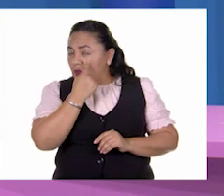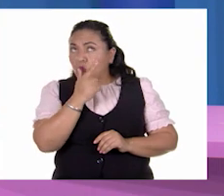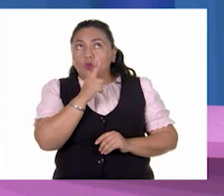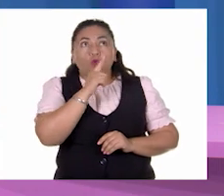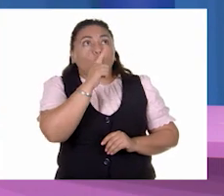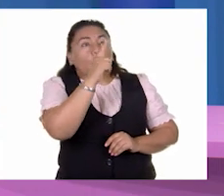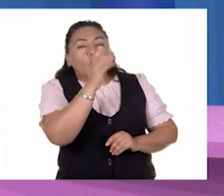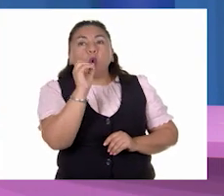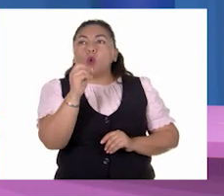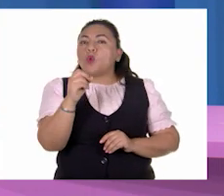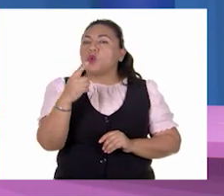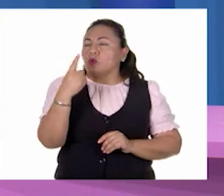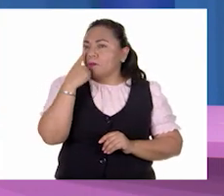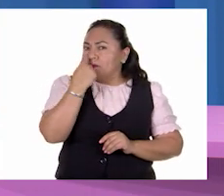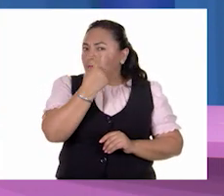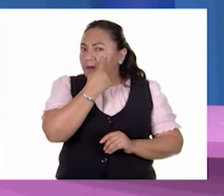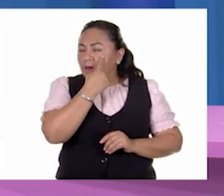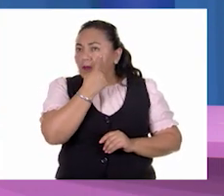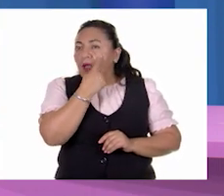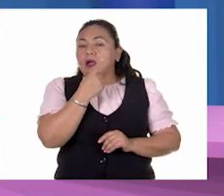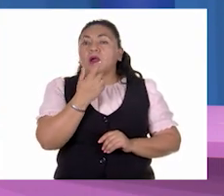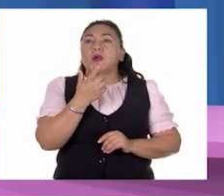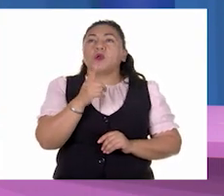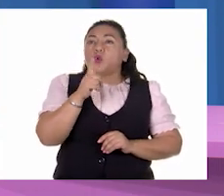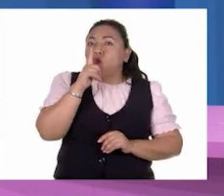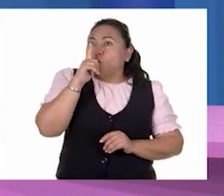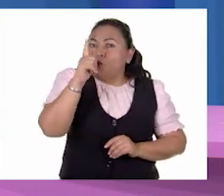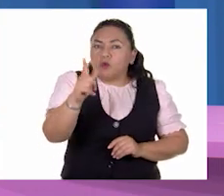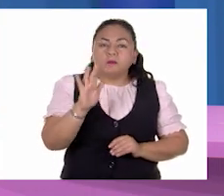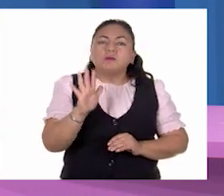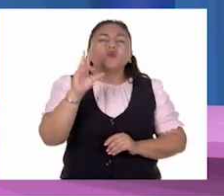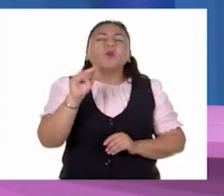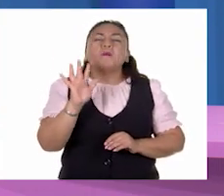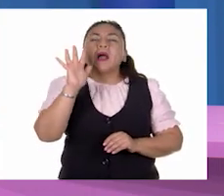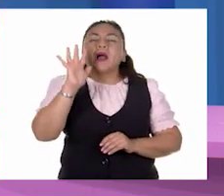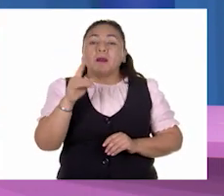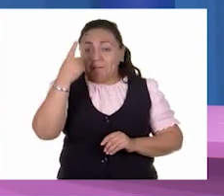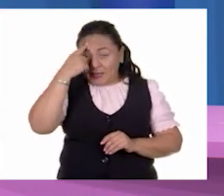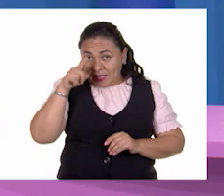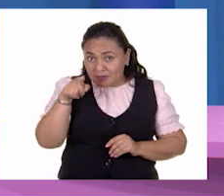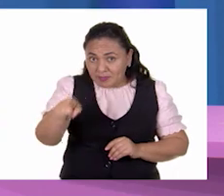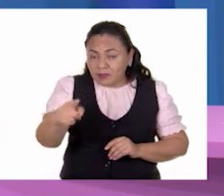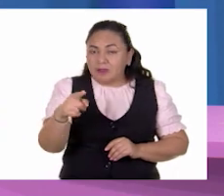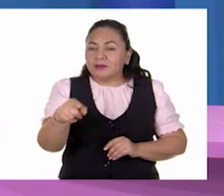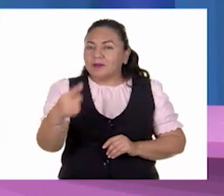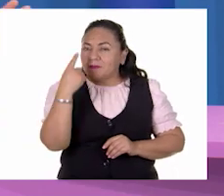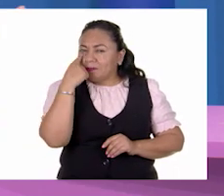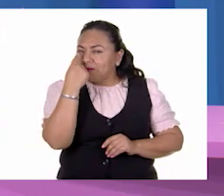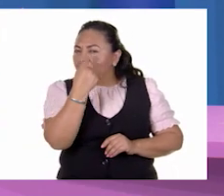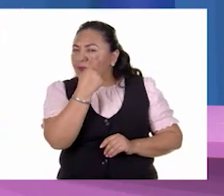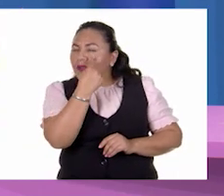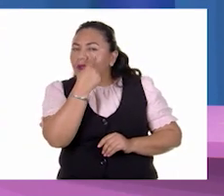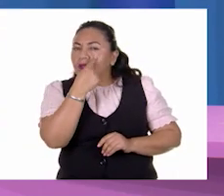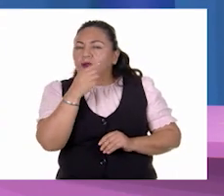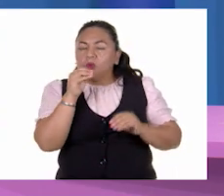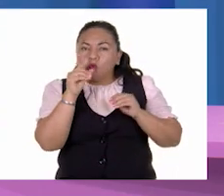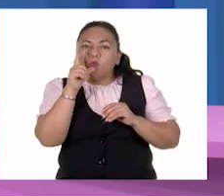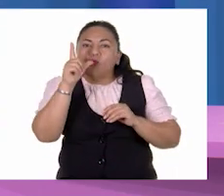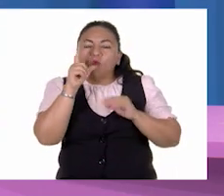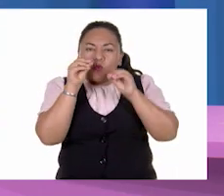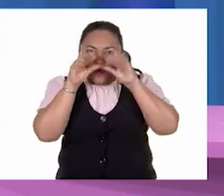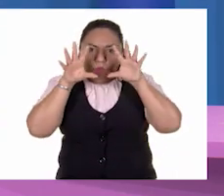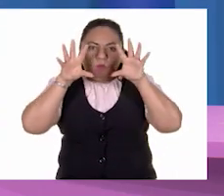luz o tu mirada se parece a una luz directamente. Nos dijiste que para ti la mirada de Tin es una luz.